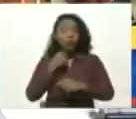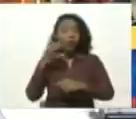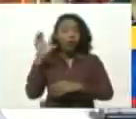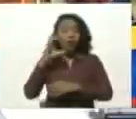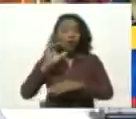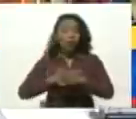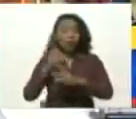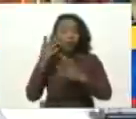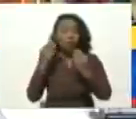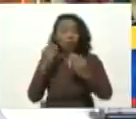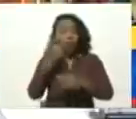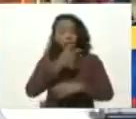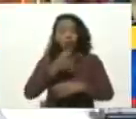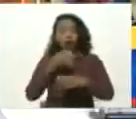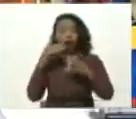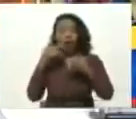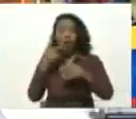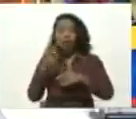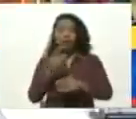mucha gente cuando habla,